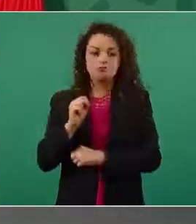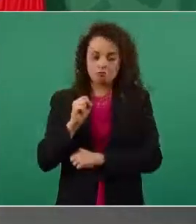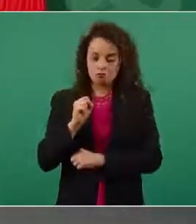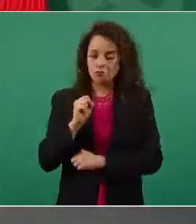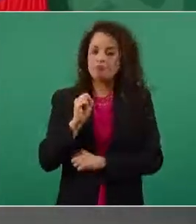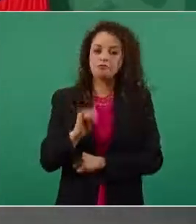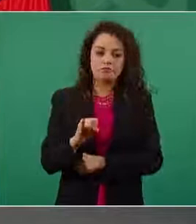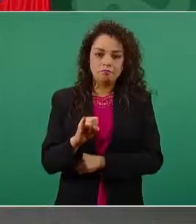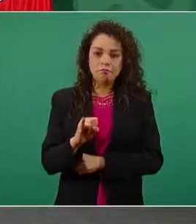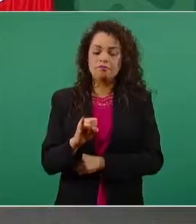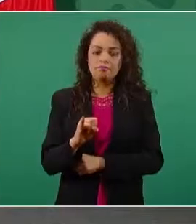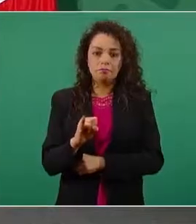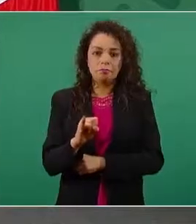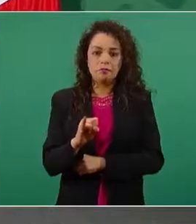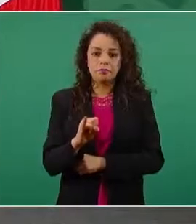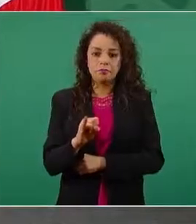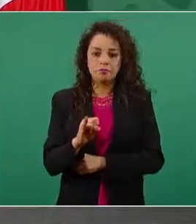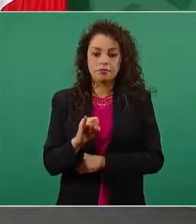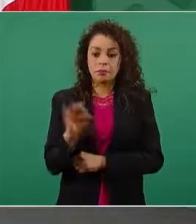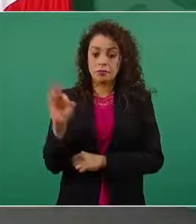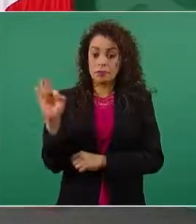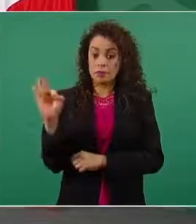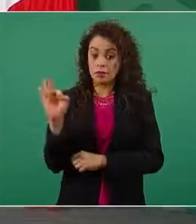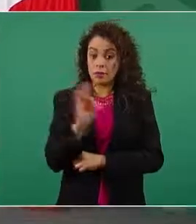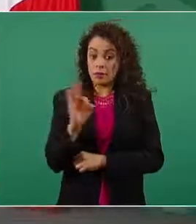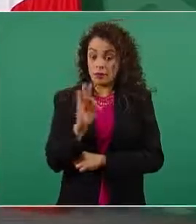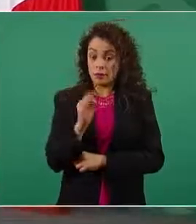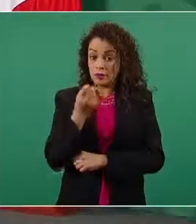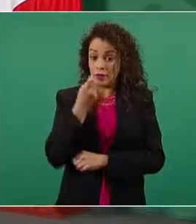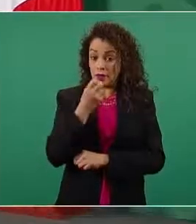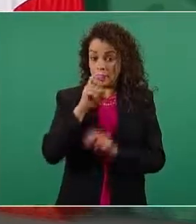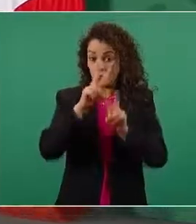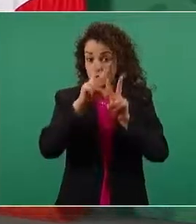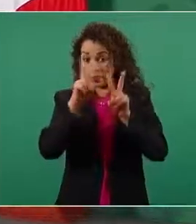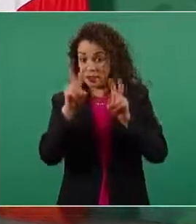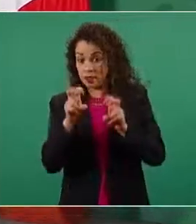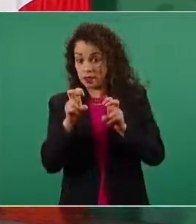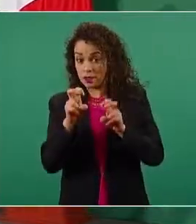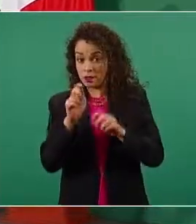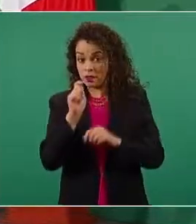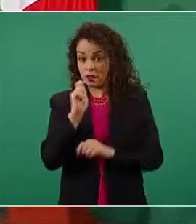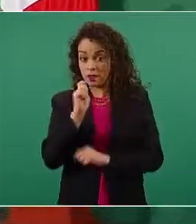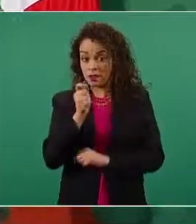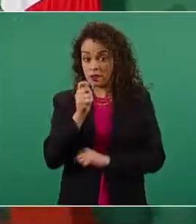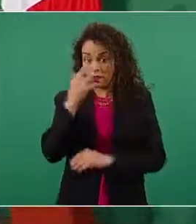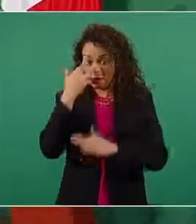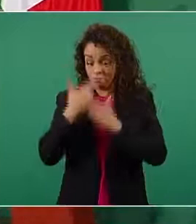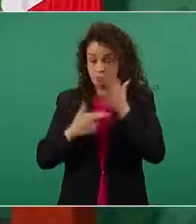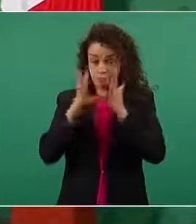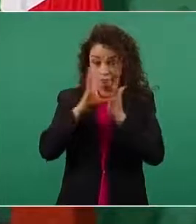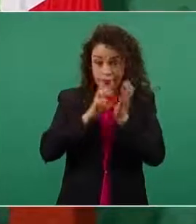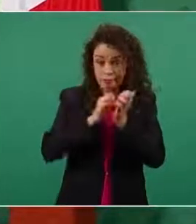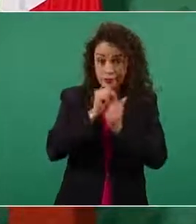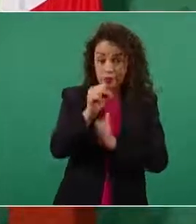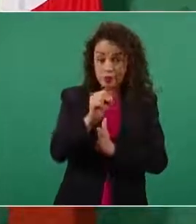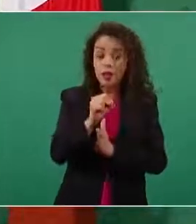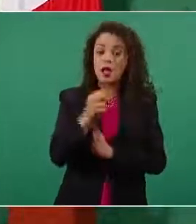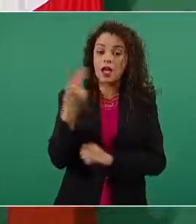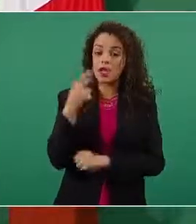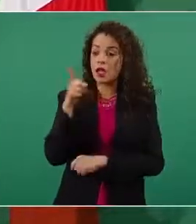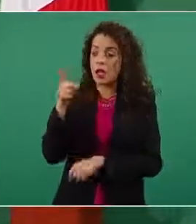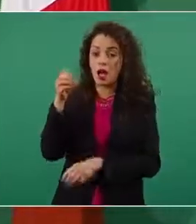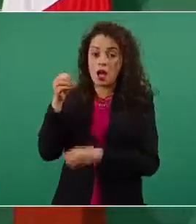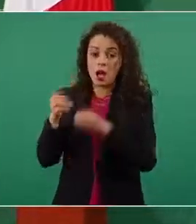y si es un asunto constitucional, que intervenga hasta la Corte, y el derecho de